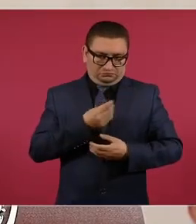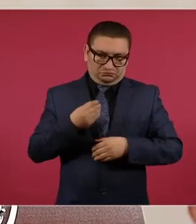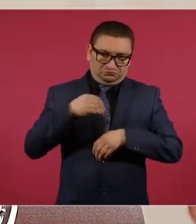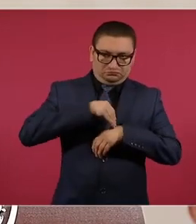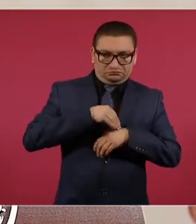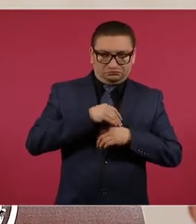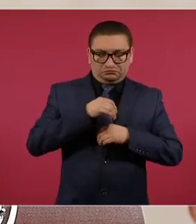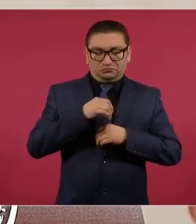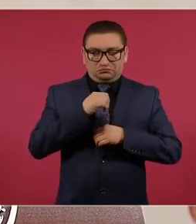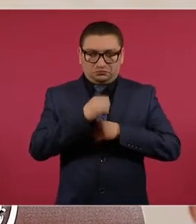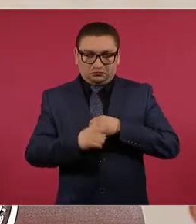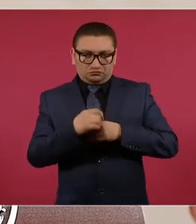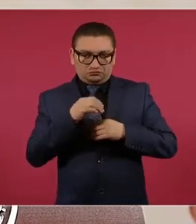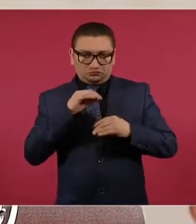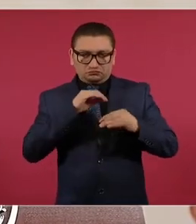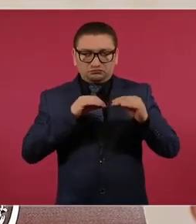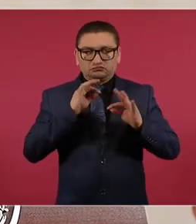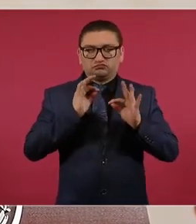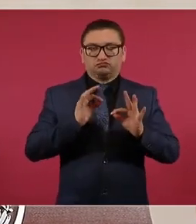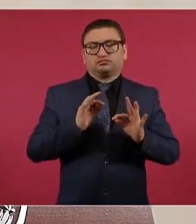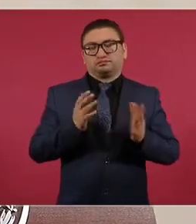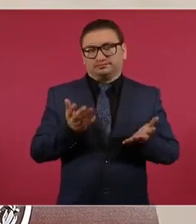stens entonces